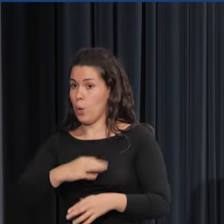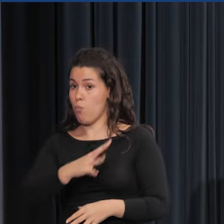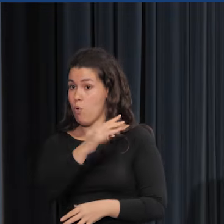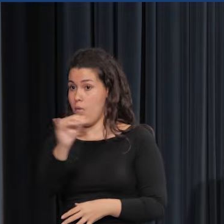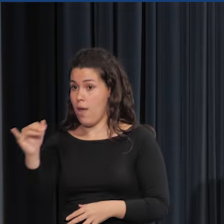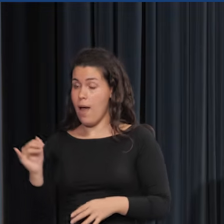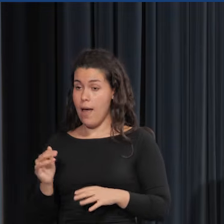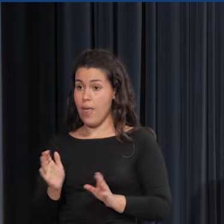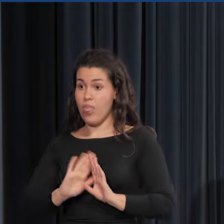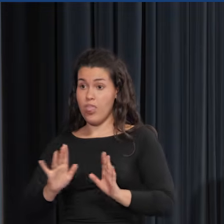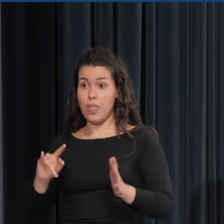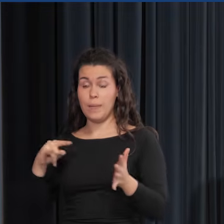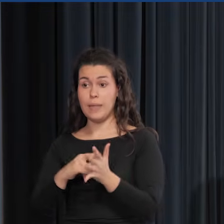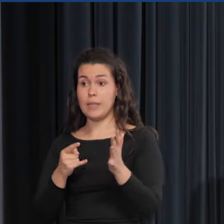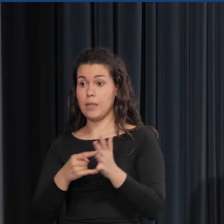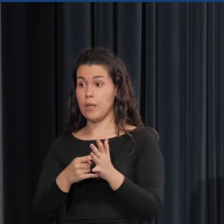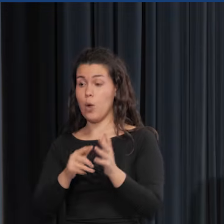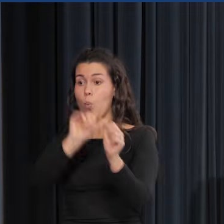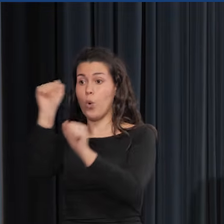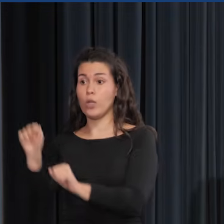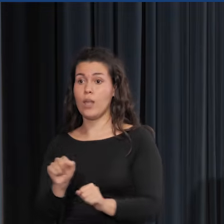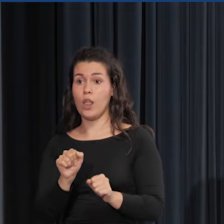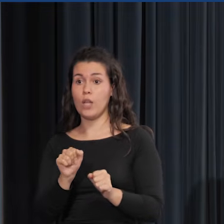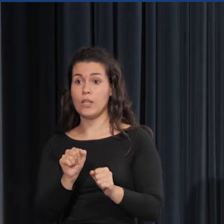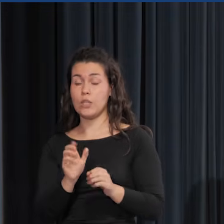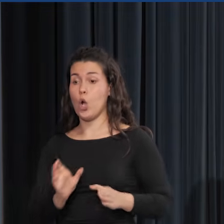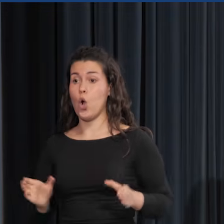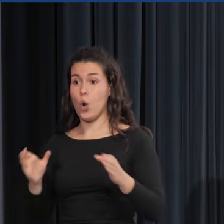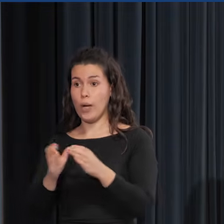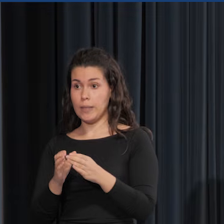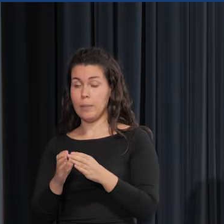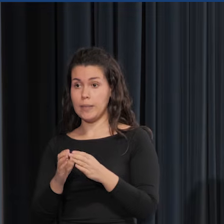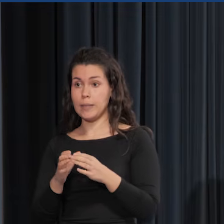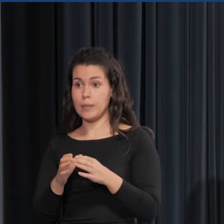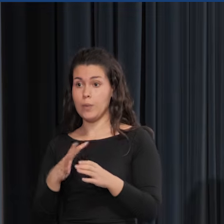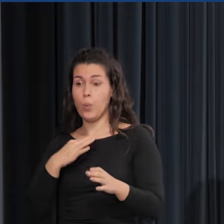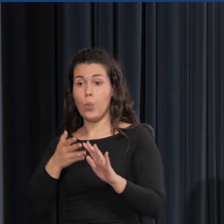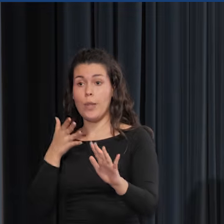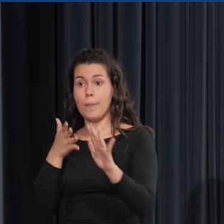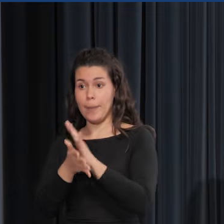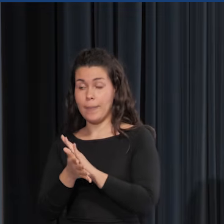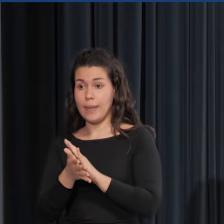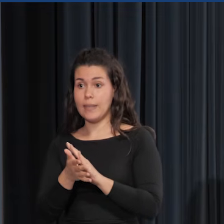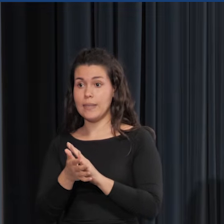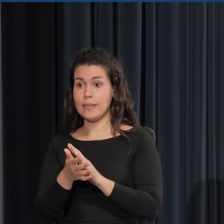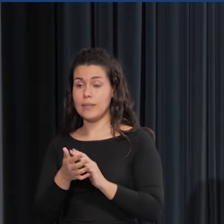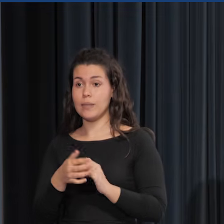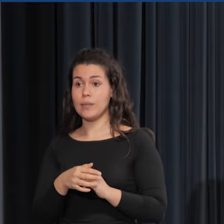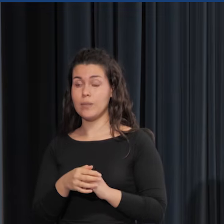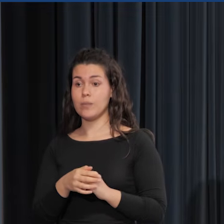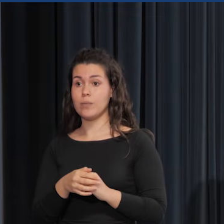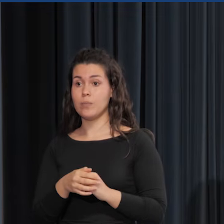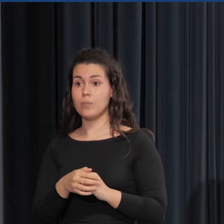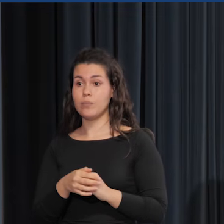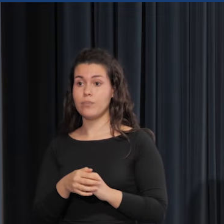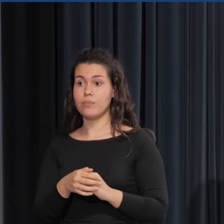más remedio que resolverlos con protecciones colectivas permanentes, a ser posibles, protecciones colectivas, y a ser posible,